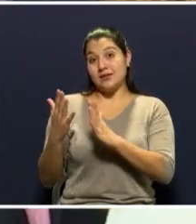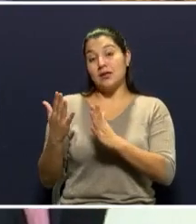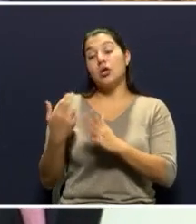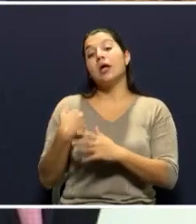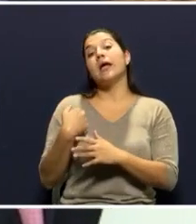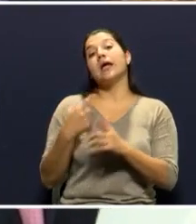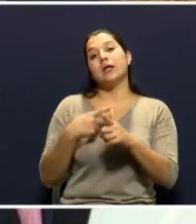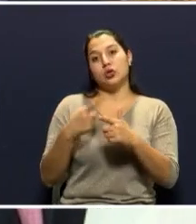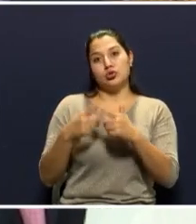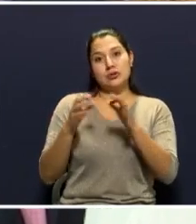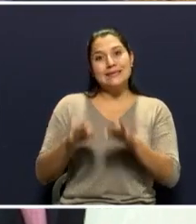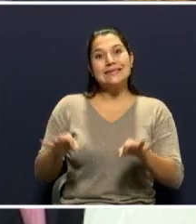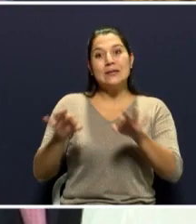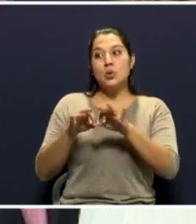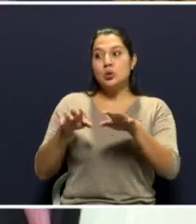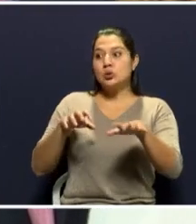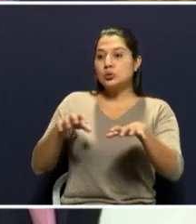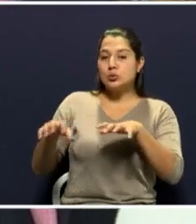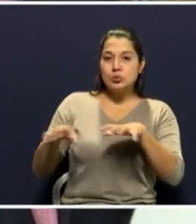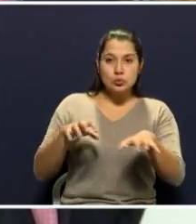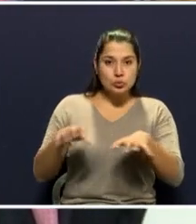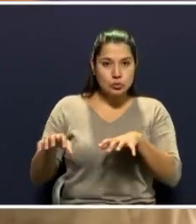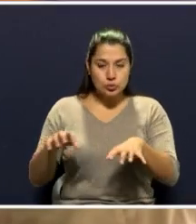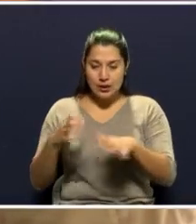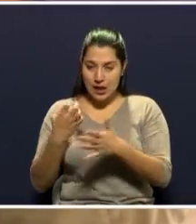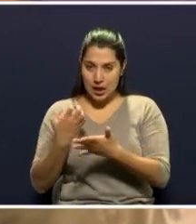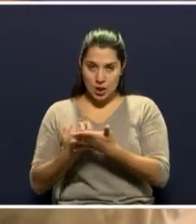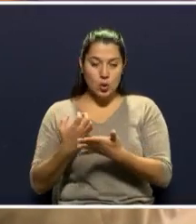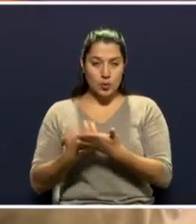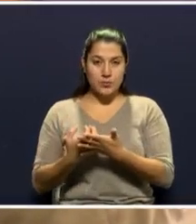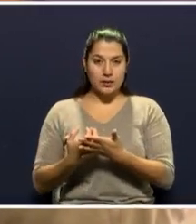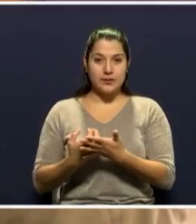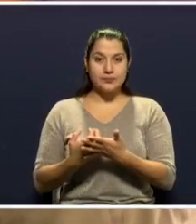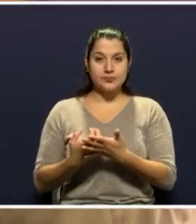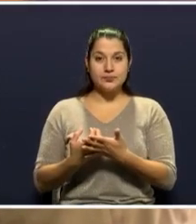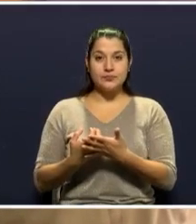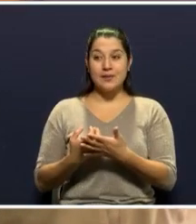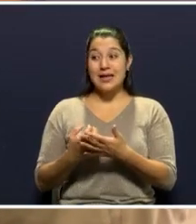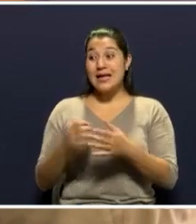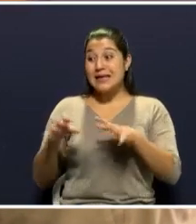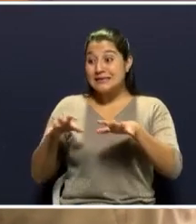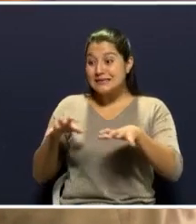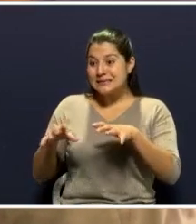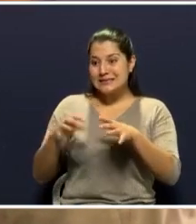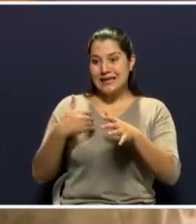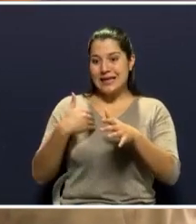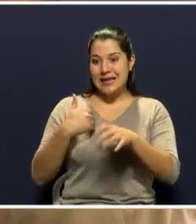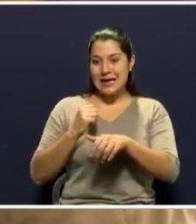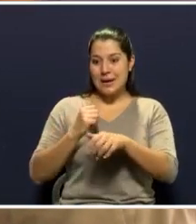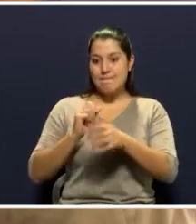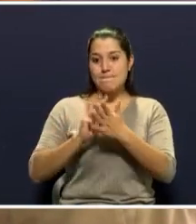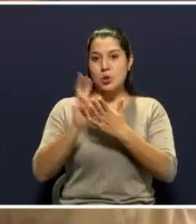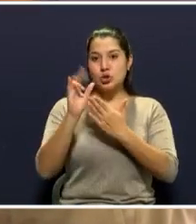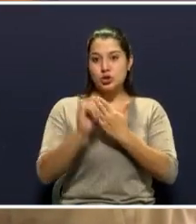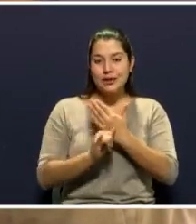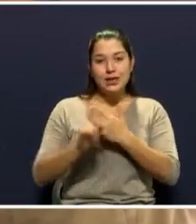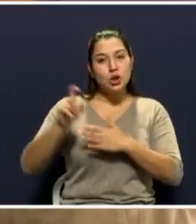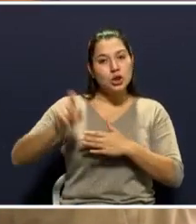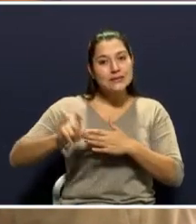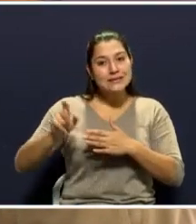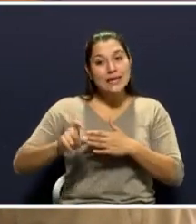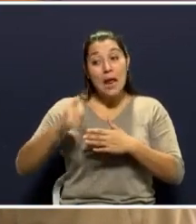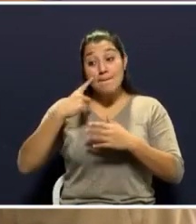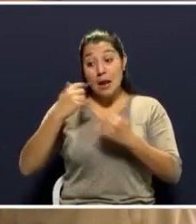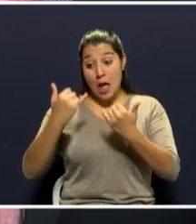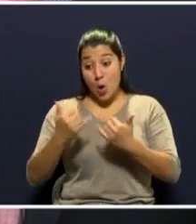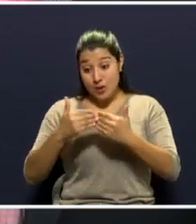esa reactivación o día después, como se le llama, de una agenda necesaria para ir a sacar estos próximos 2 años